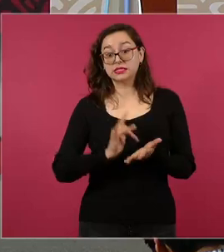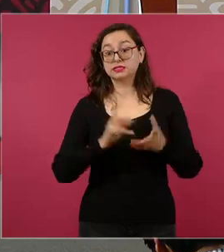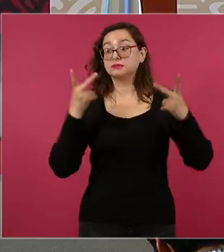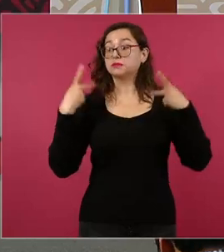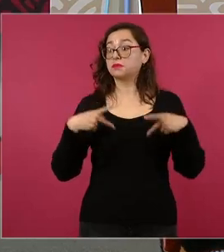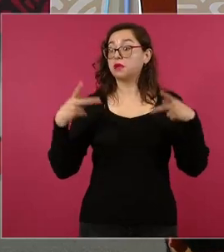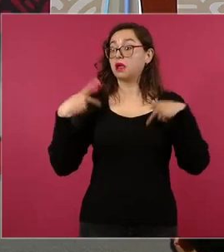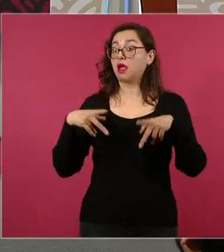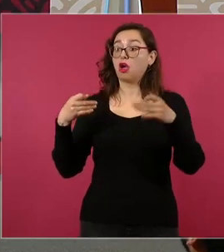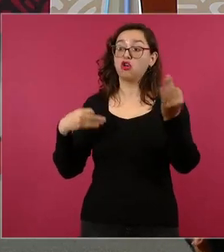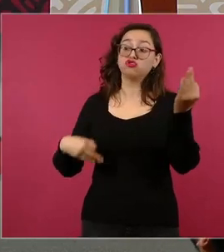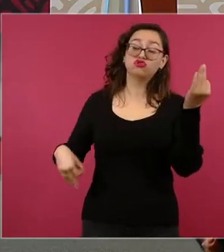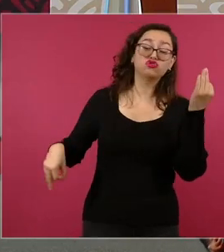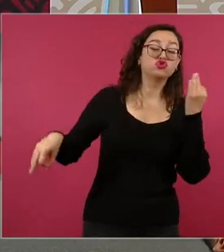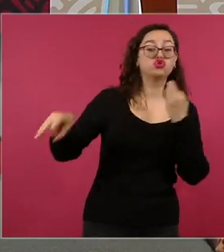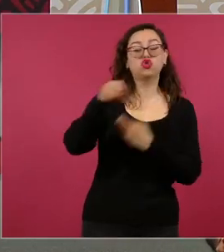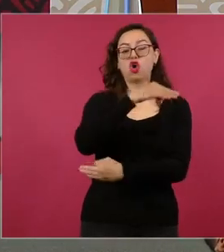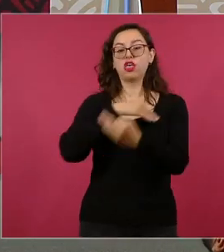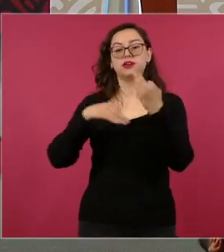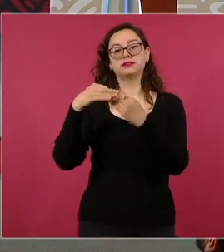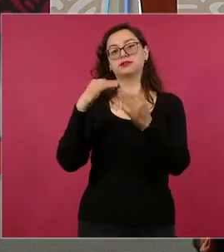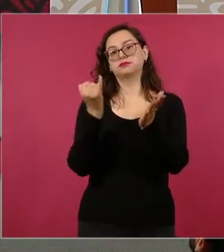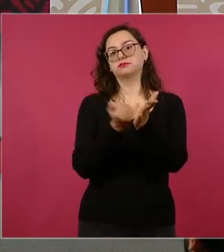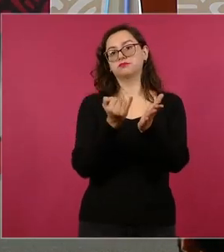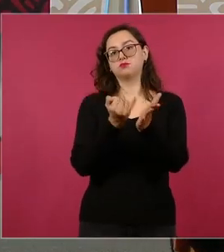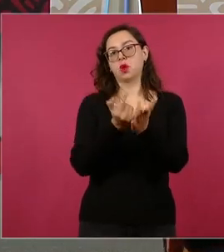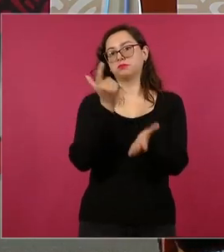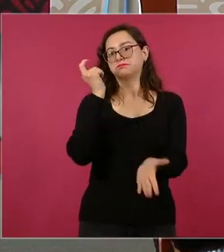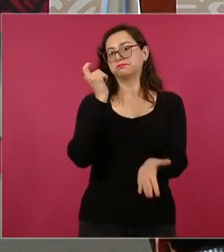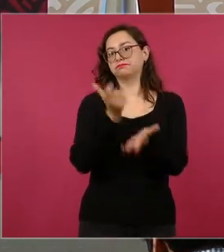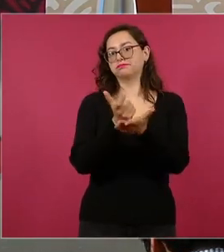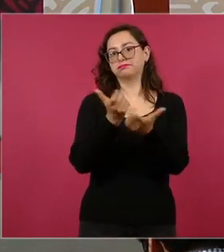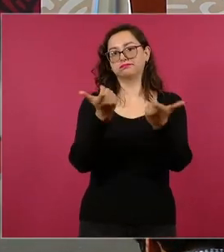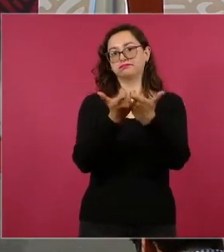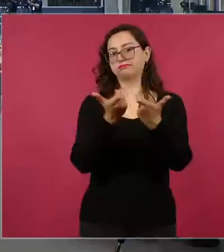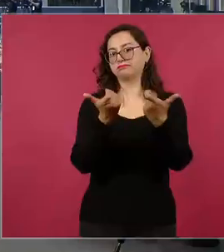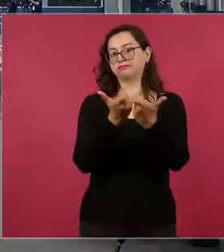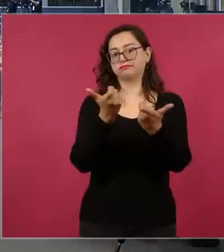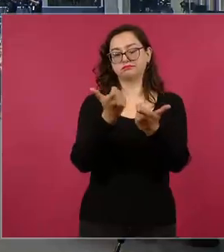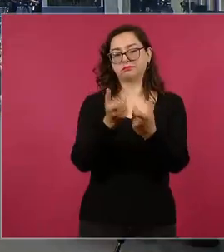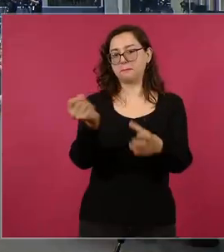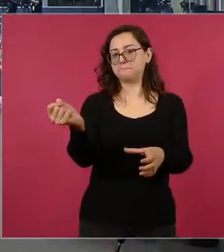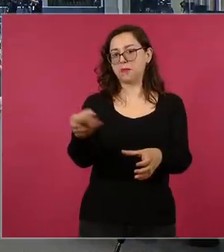todos los mexicanos están contribuyendo.